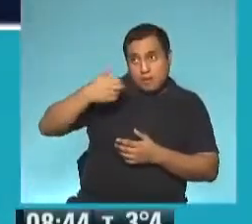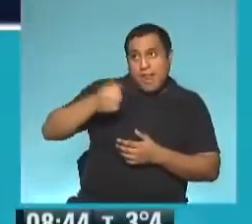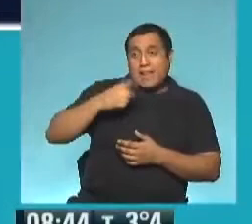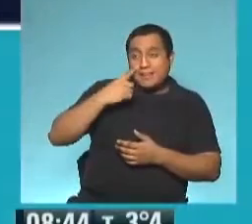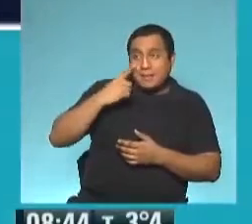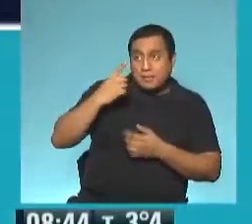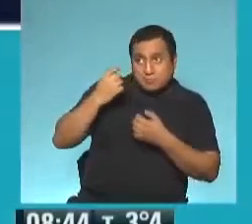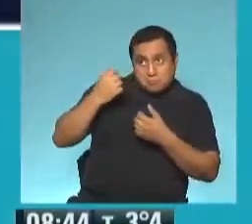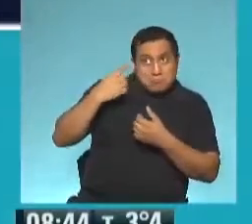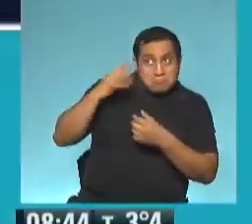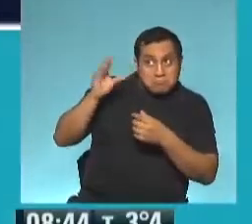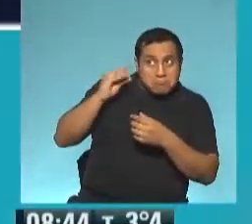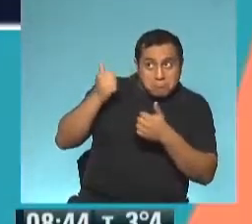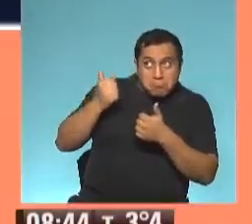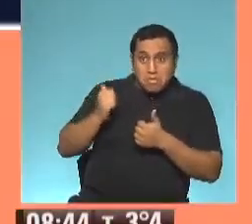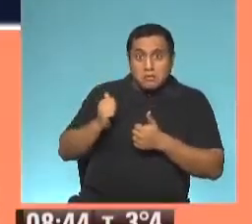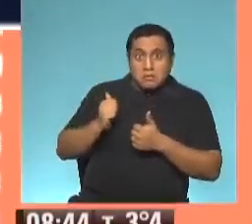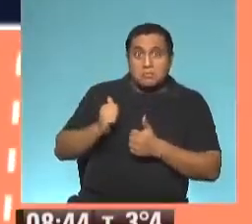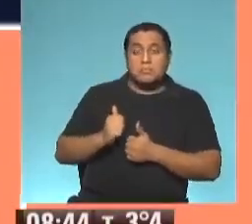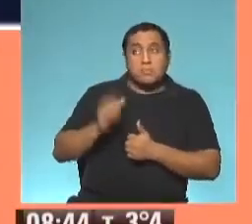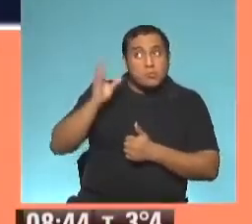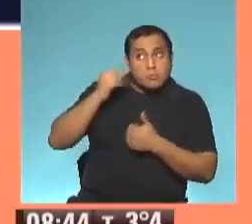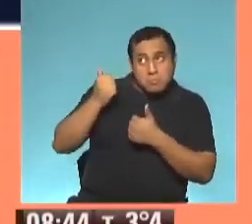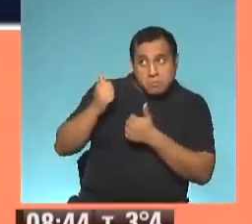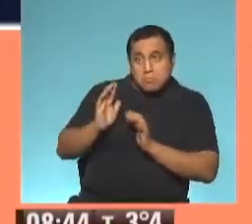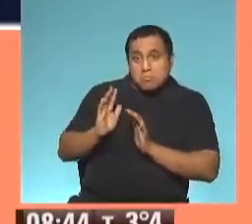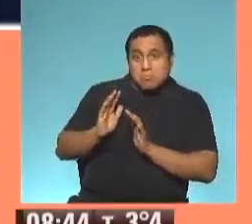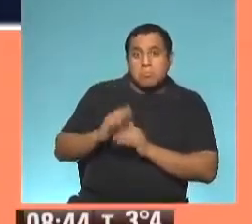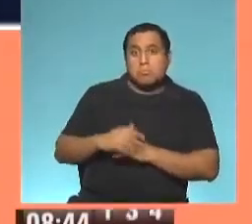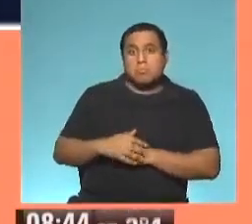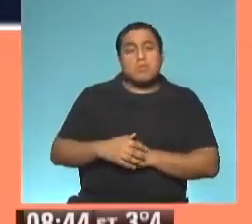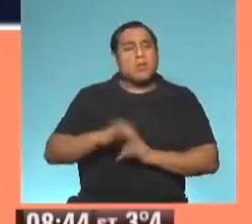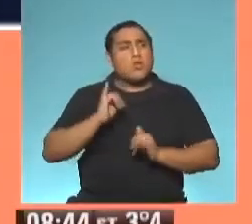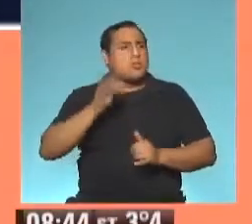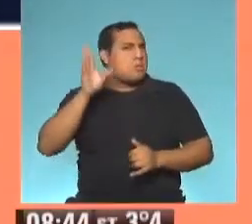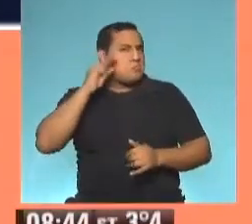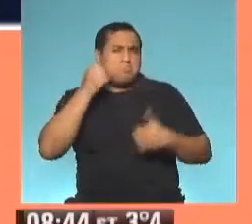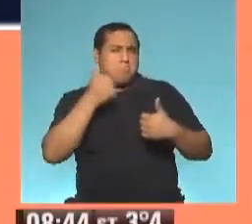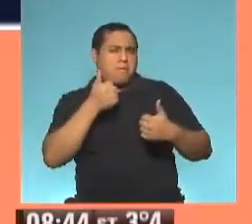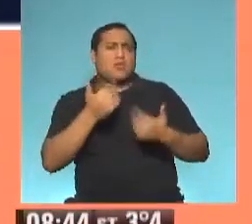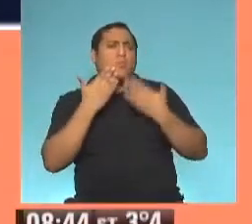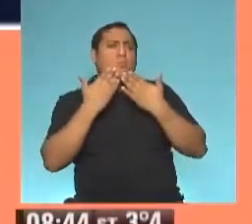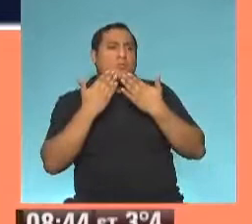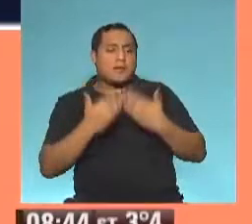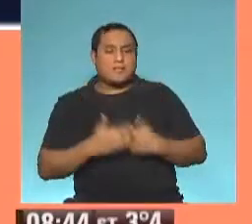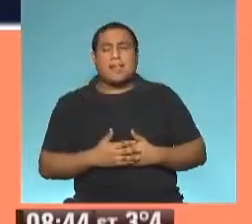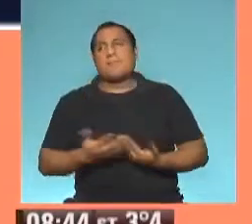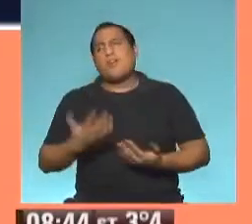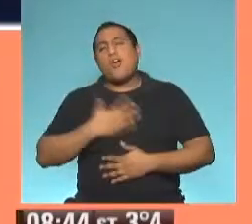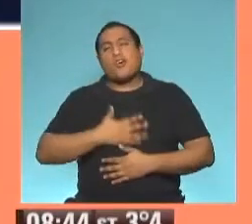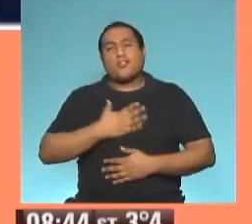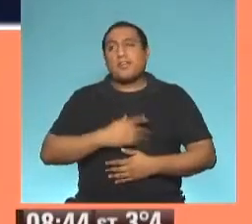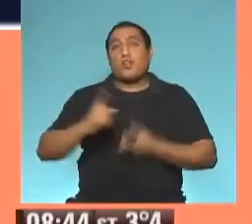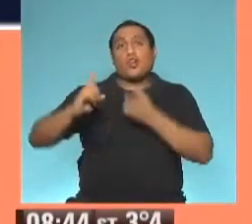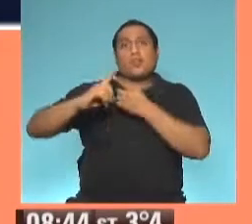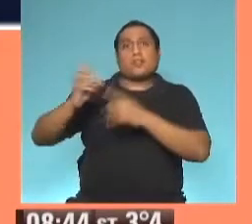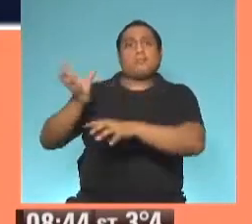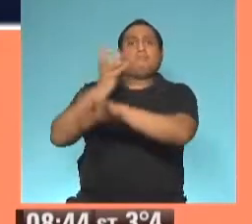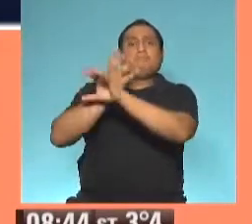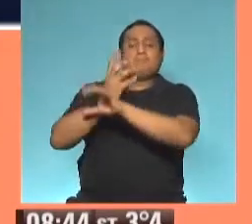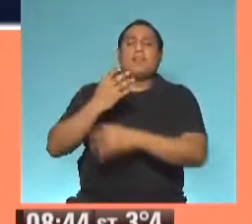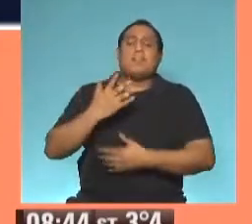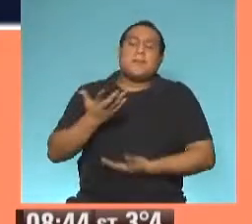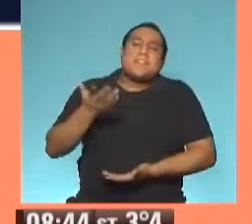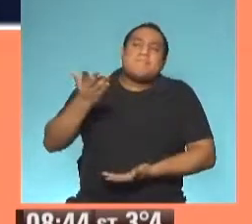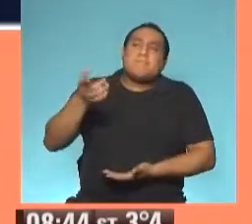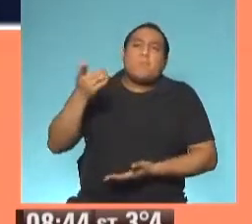día. ¿Nos escuchás bien, Santiago? Escucho perfectamente, muchas Bueno, gracias. un placer estar en contacto con vos porque sos